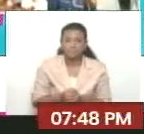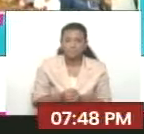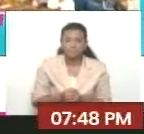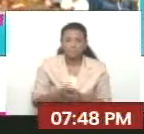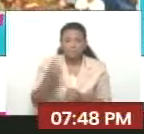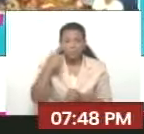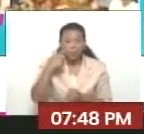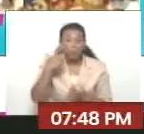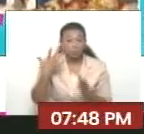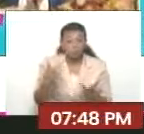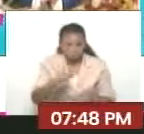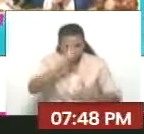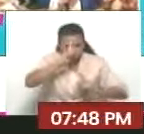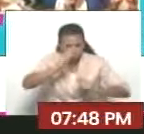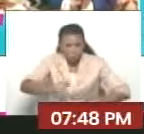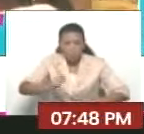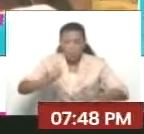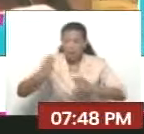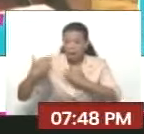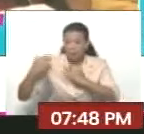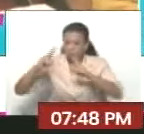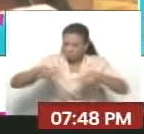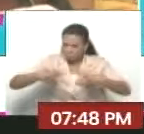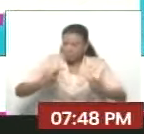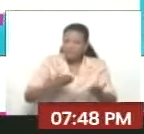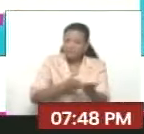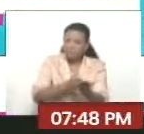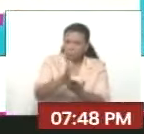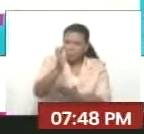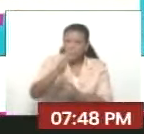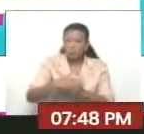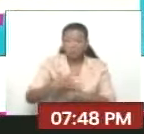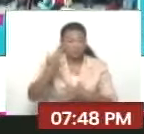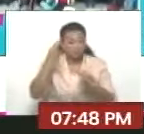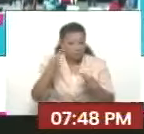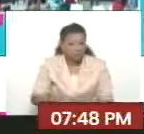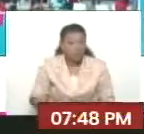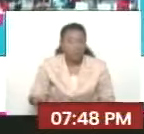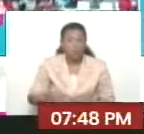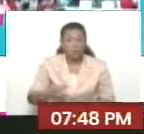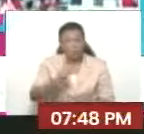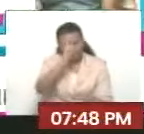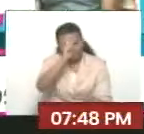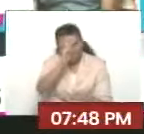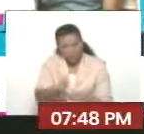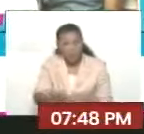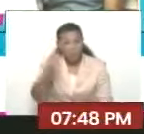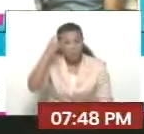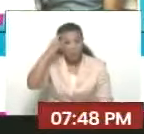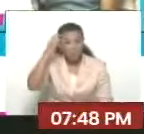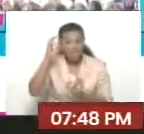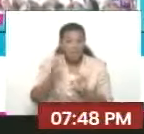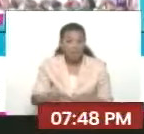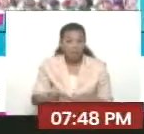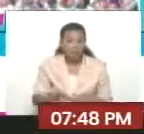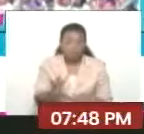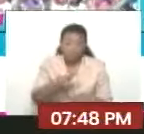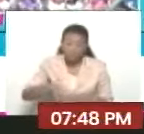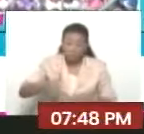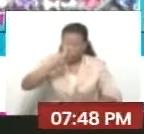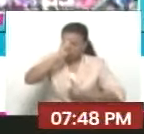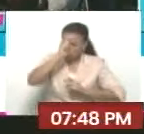Y lo celebramos renovando la esperanza y el camino. Y lo celebramos como tenía que ser, lo conmemoramos. Corrijo, lo